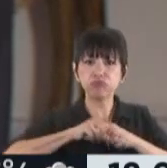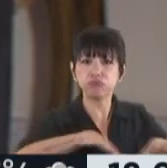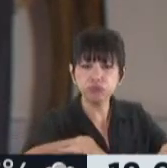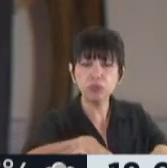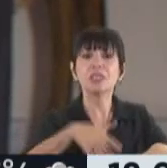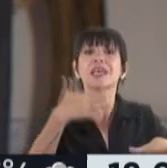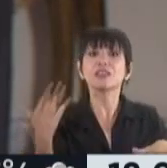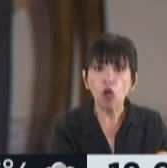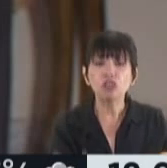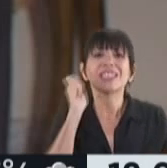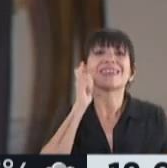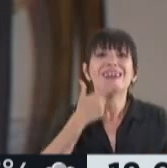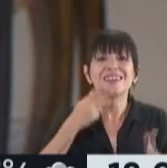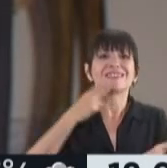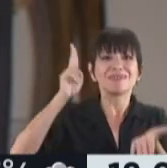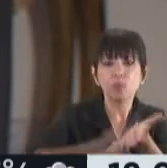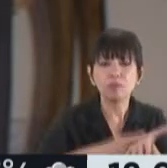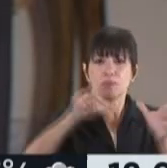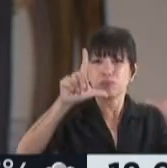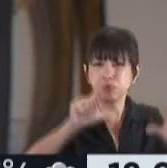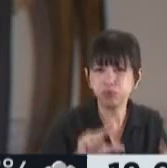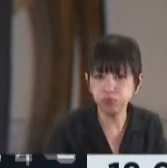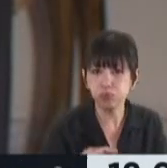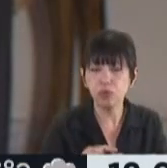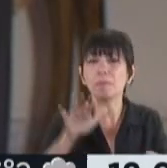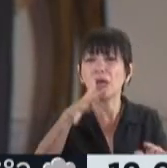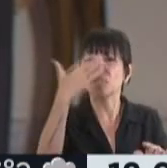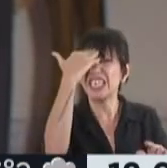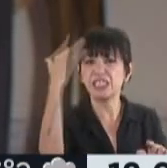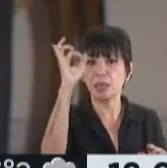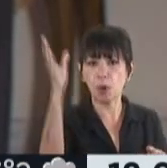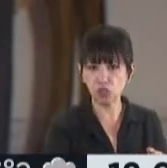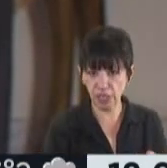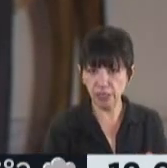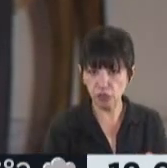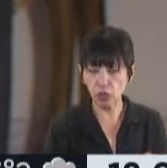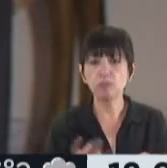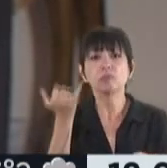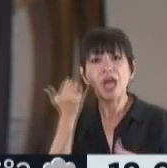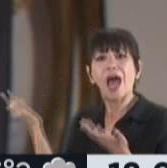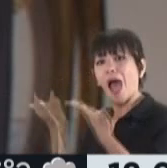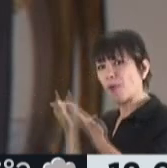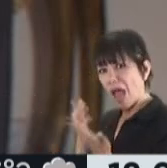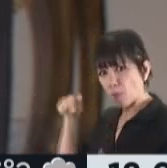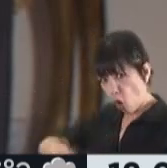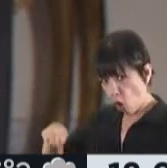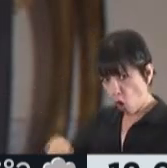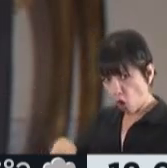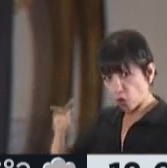reduciendo la tarifa de los clientes prioritarios en torno a un 15%. Y hemos estado conversando hoy día